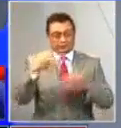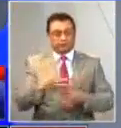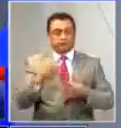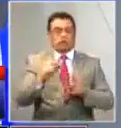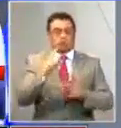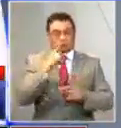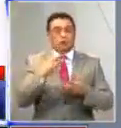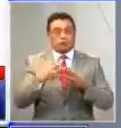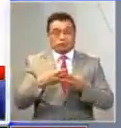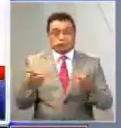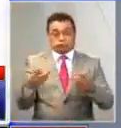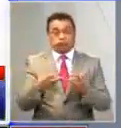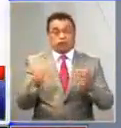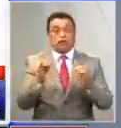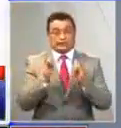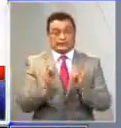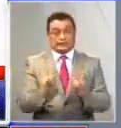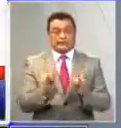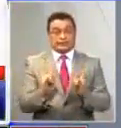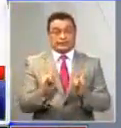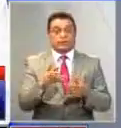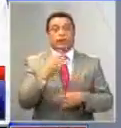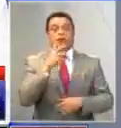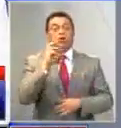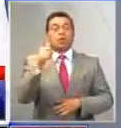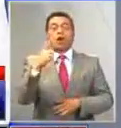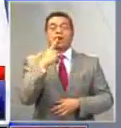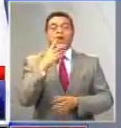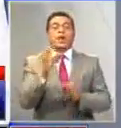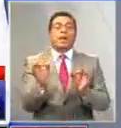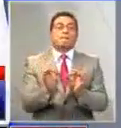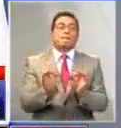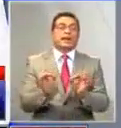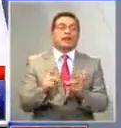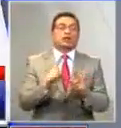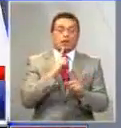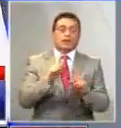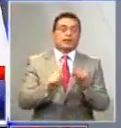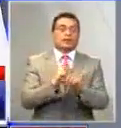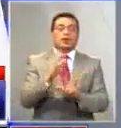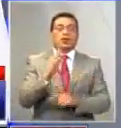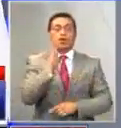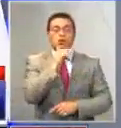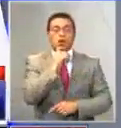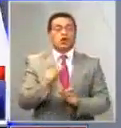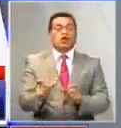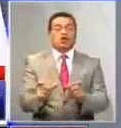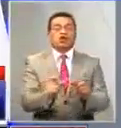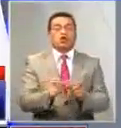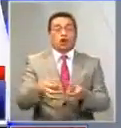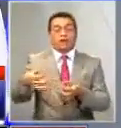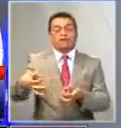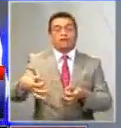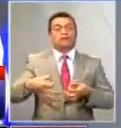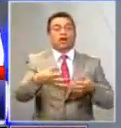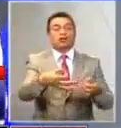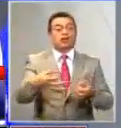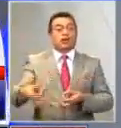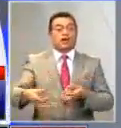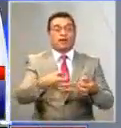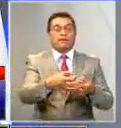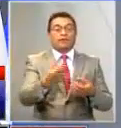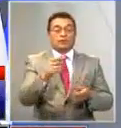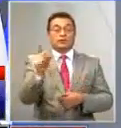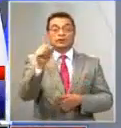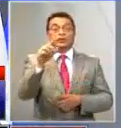medios de comunicación. ¿Sabes cuál es la explicación que se da para no haber hecho el control de facturas que acabo de explicar, que uno va a la página web del